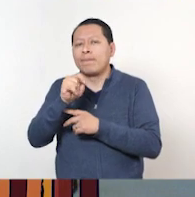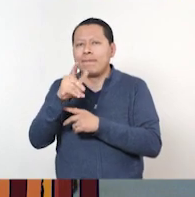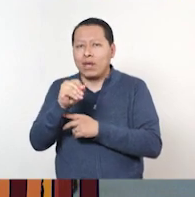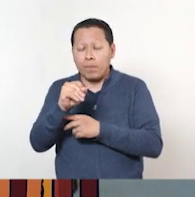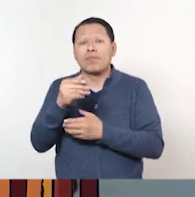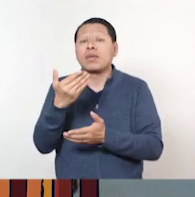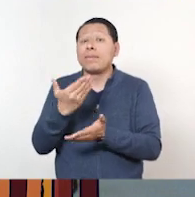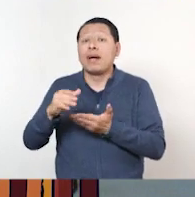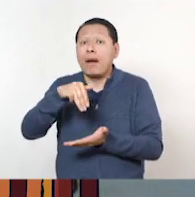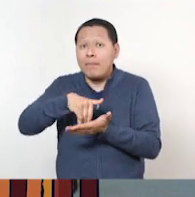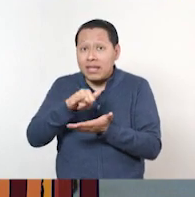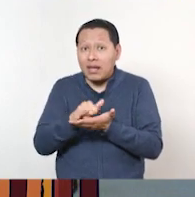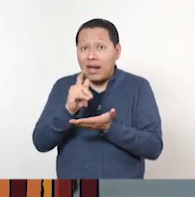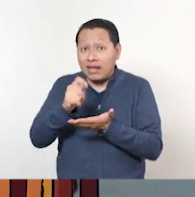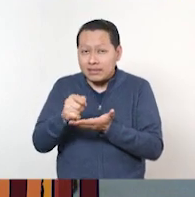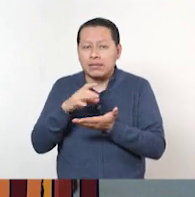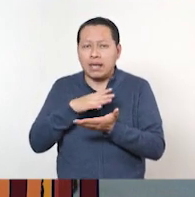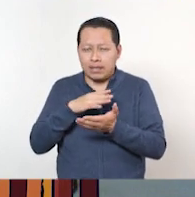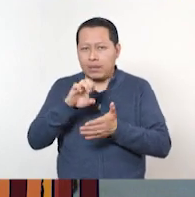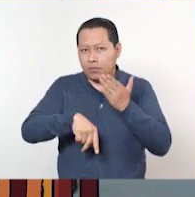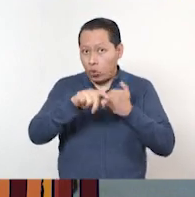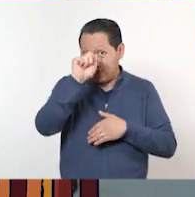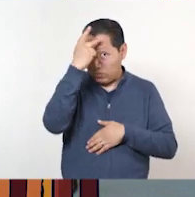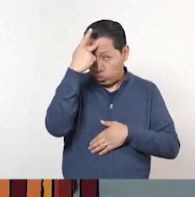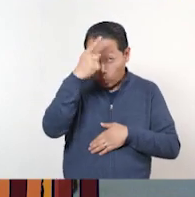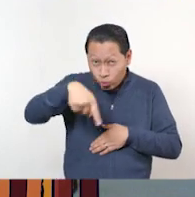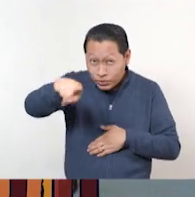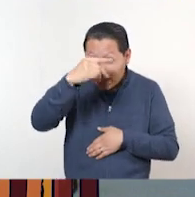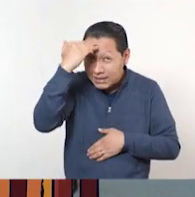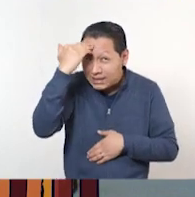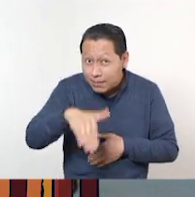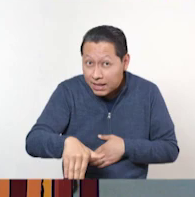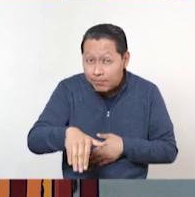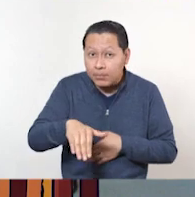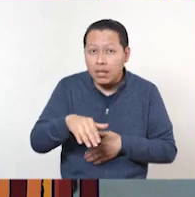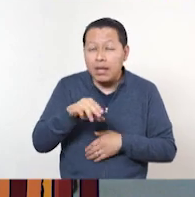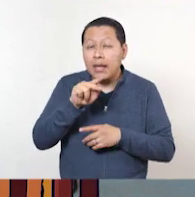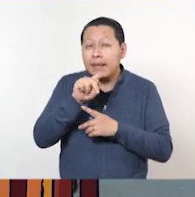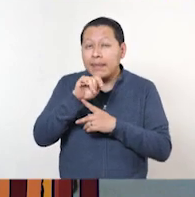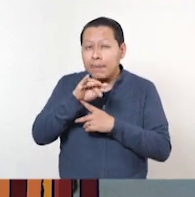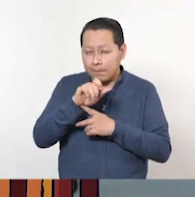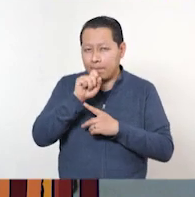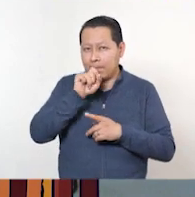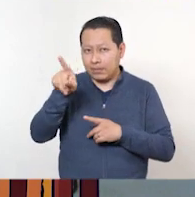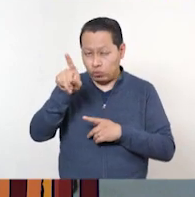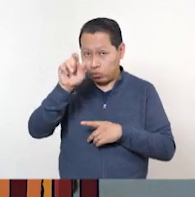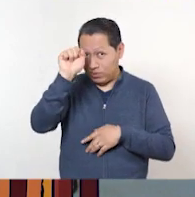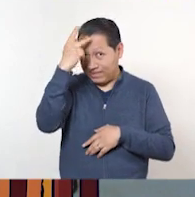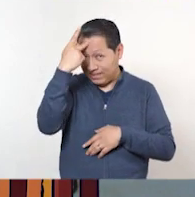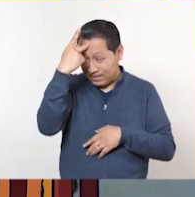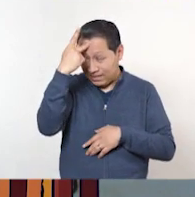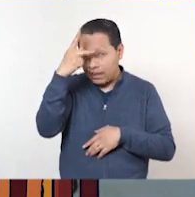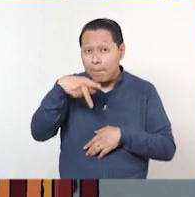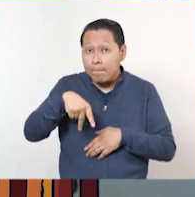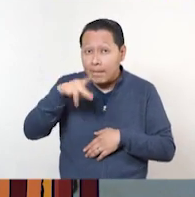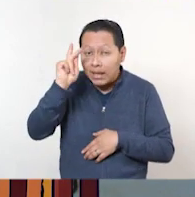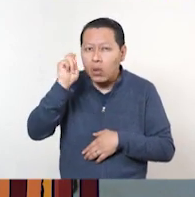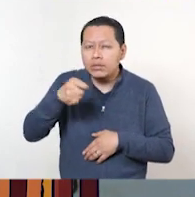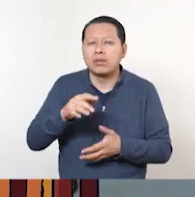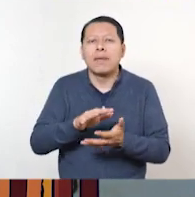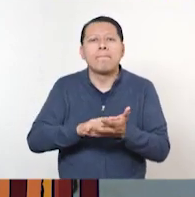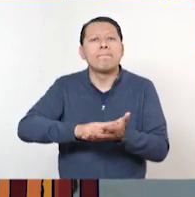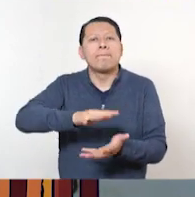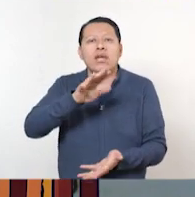totonaco-tepehua. Las lenguas mayas tienen una lengua en San Luis Potosí. ¿Ustedes sabían que se hablaba el tenec en San Luis Potosí?